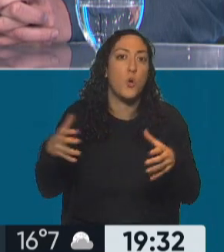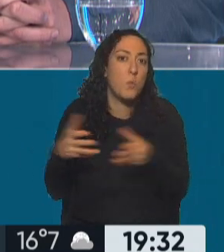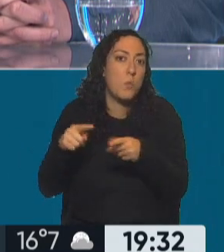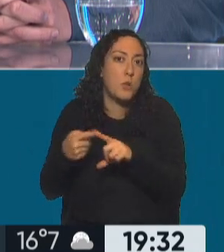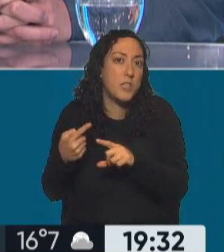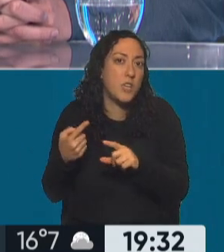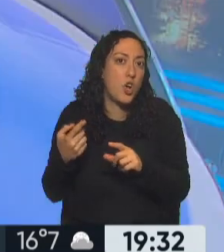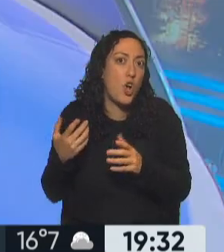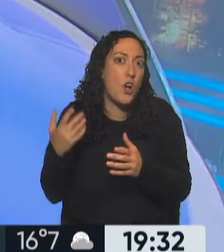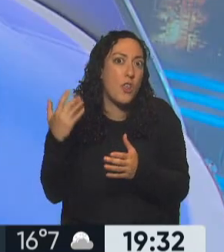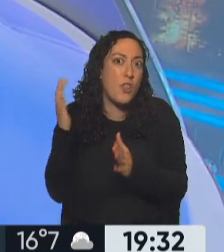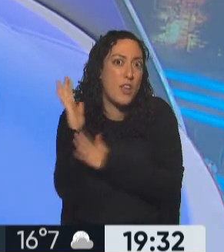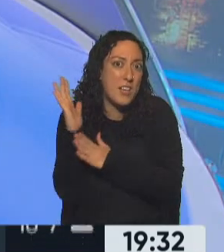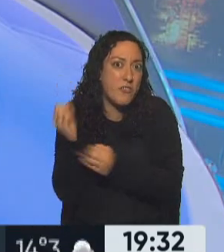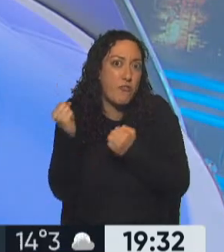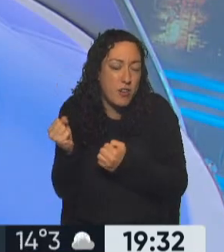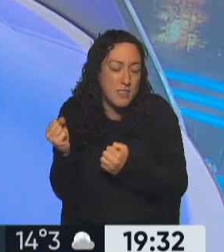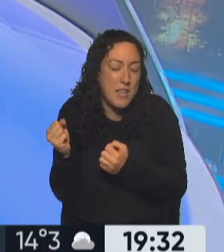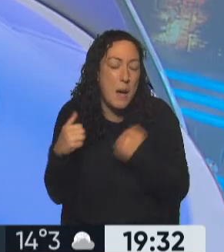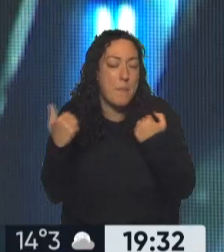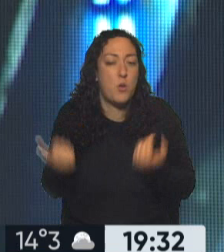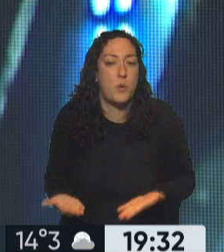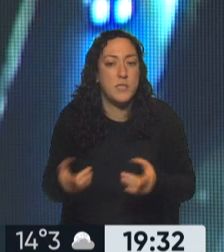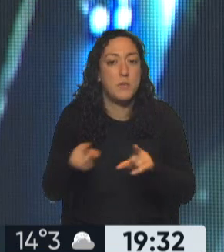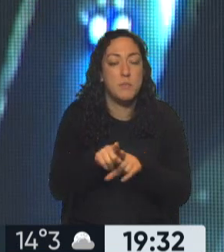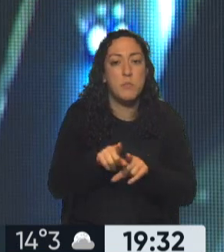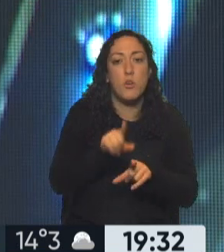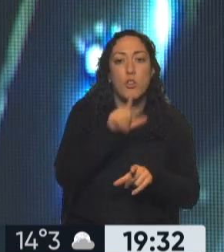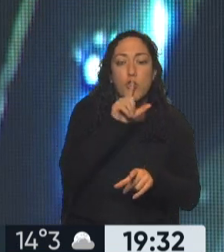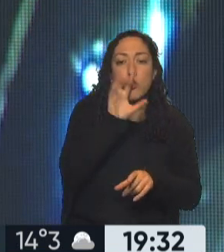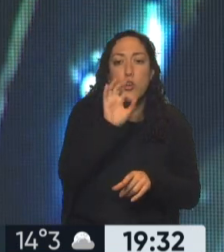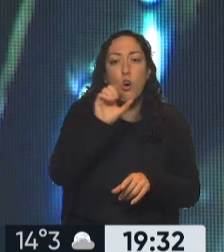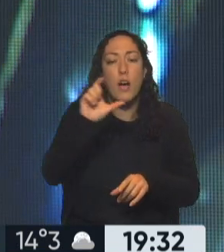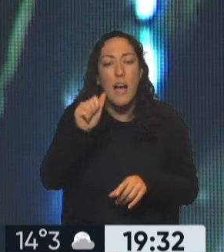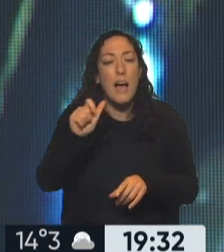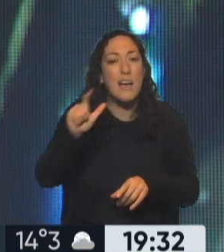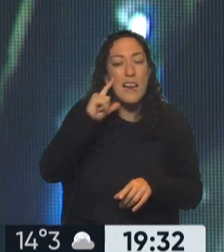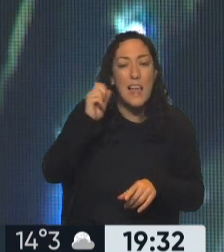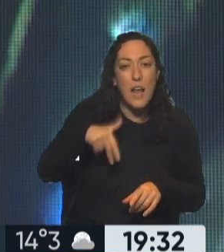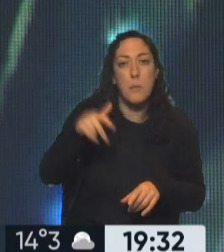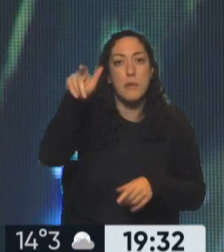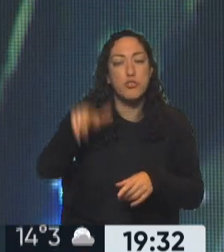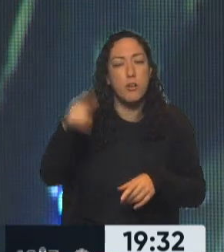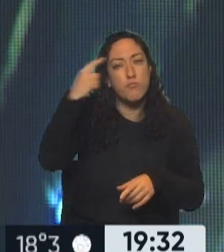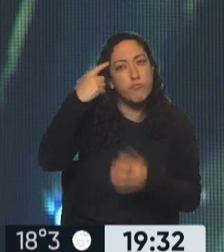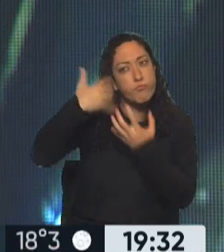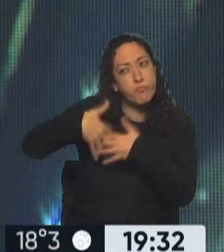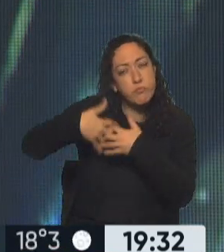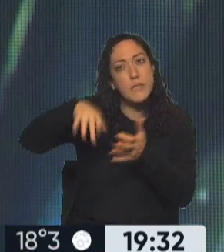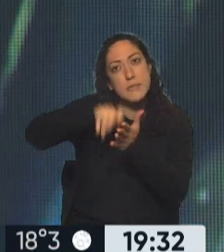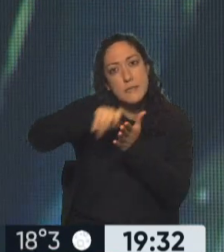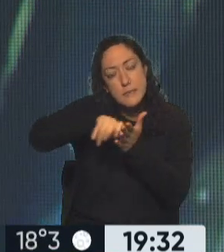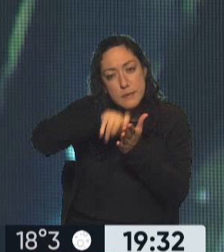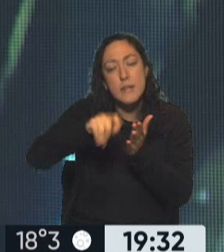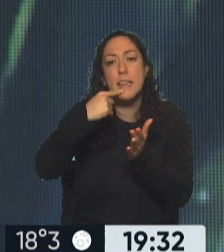¿no? Eso sería una internacional reaccionaria. Claro, esa idea es de Juan Gabriel Tocatlián, que es un pensador que él habla, digamos, que de vuelta, más allá